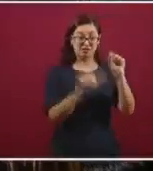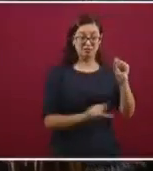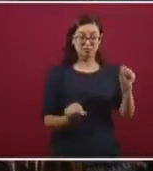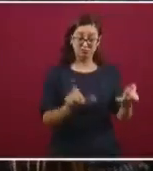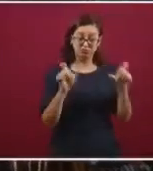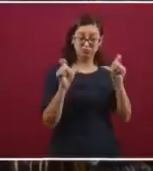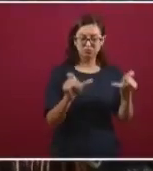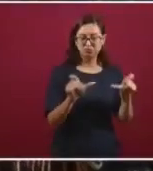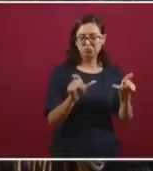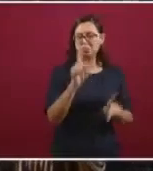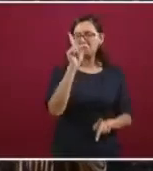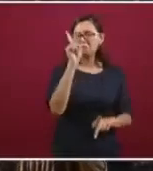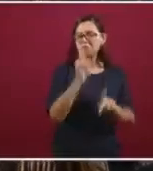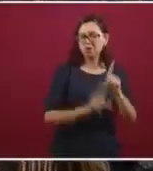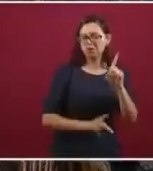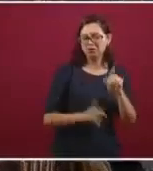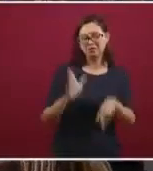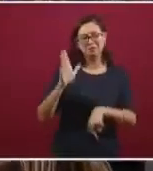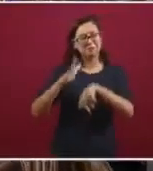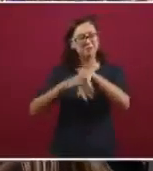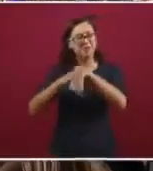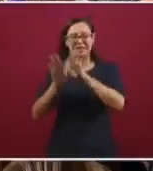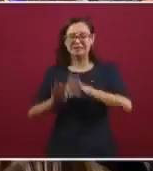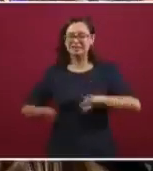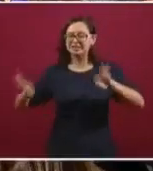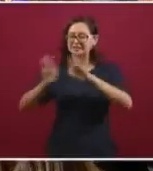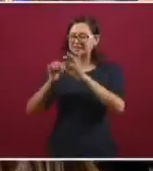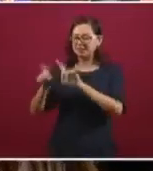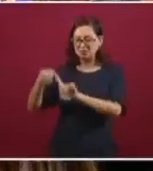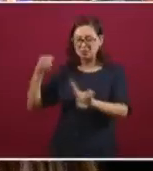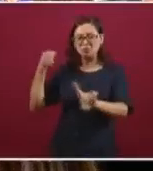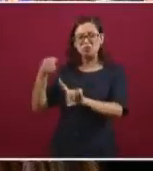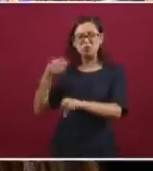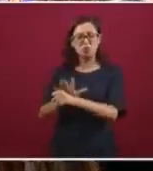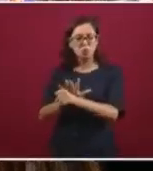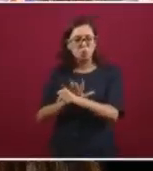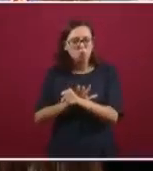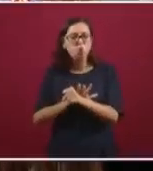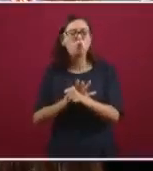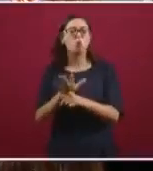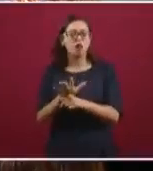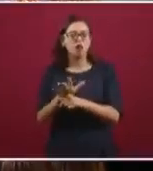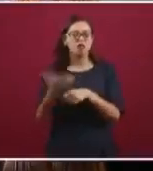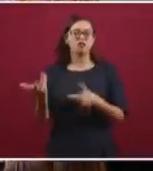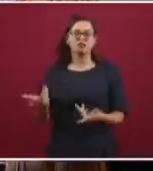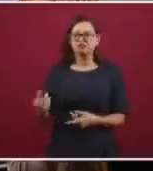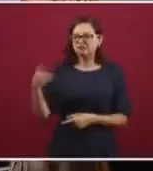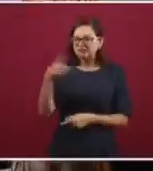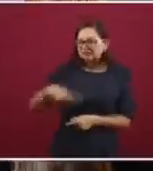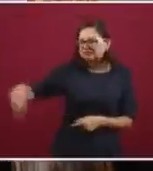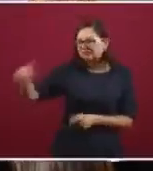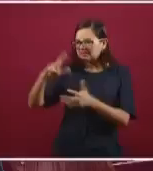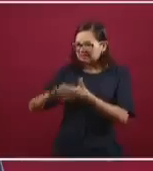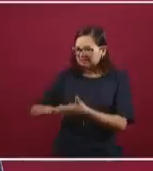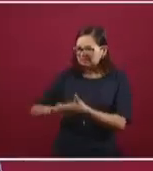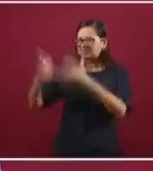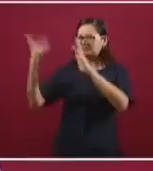Lo fundamental es atender las causas que originan la